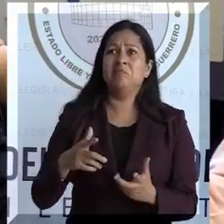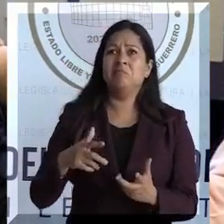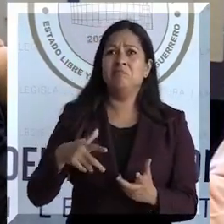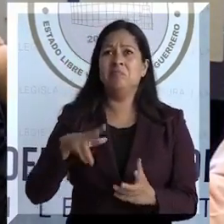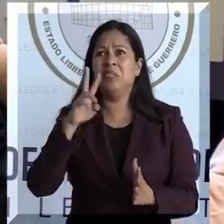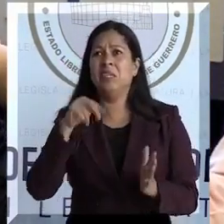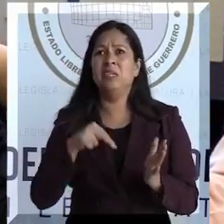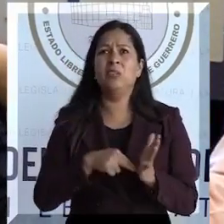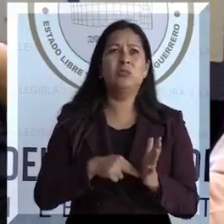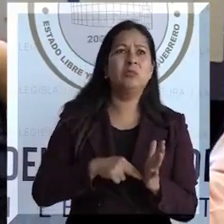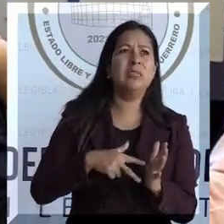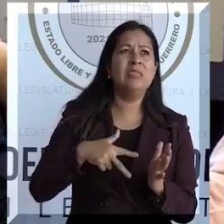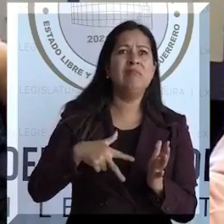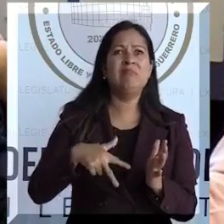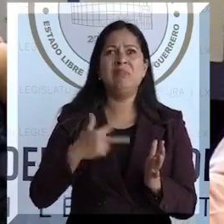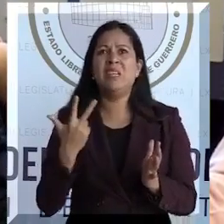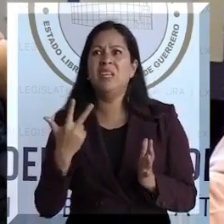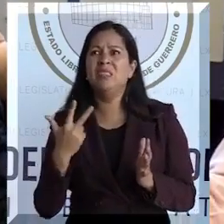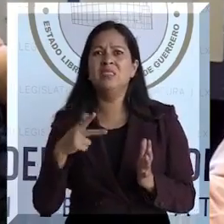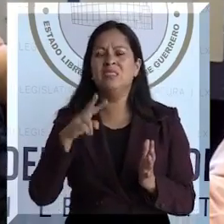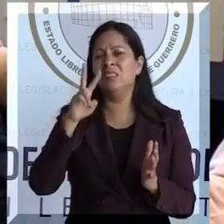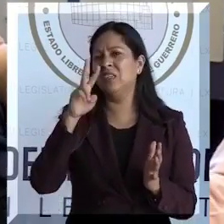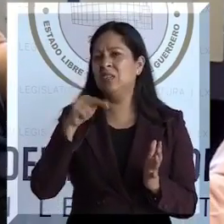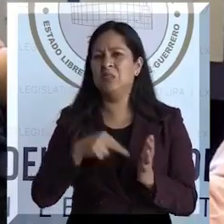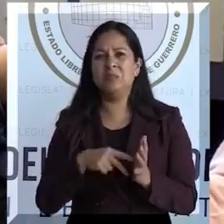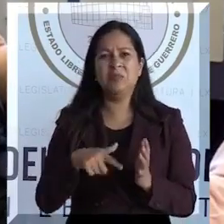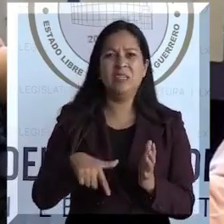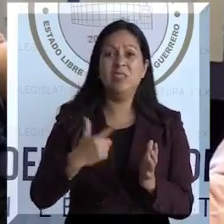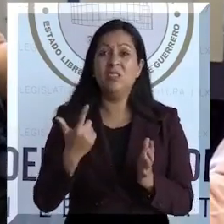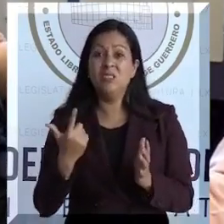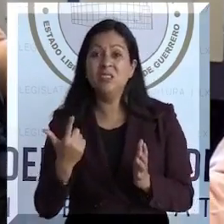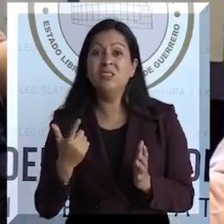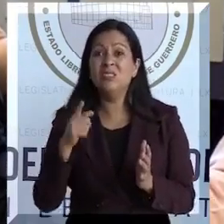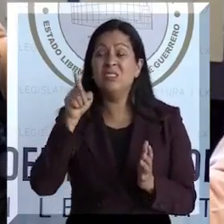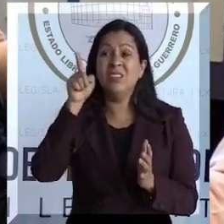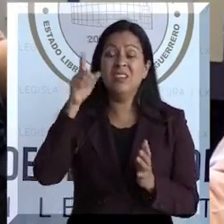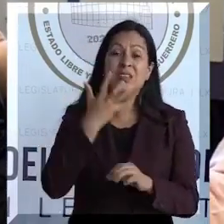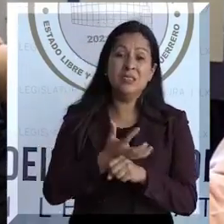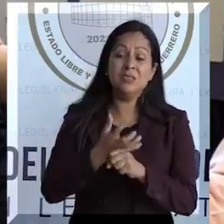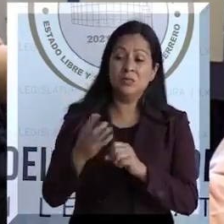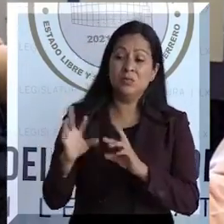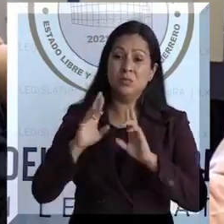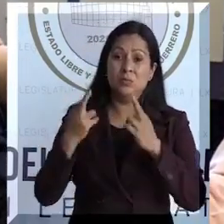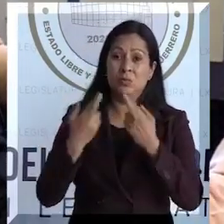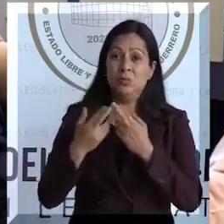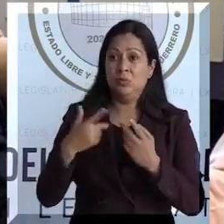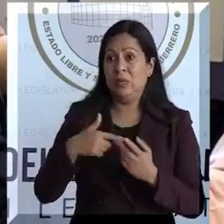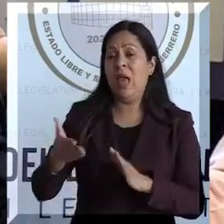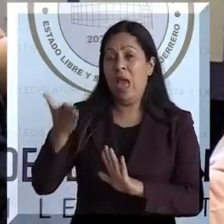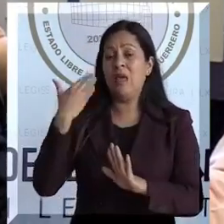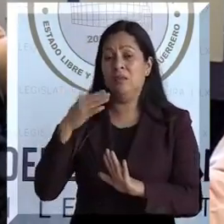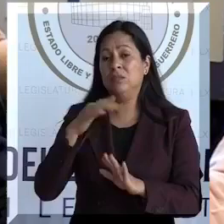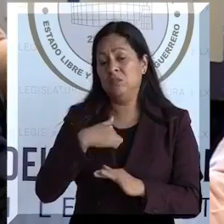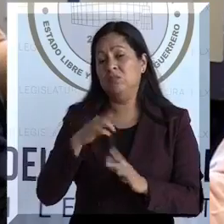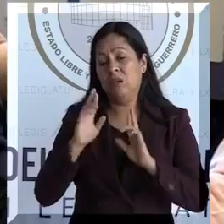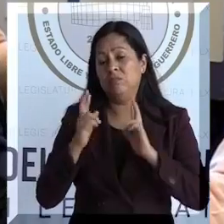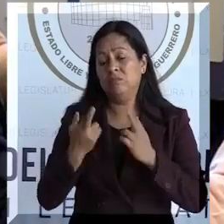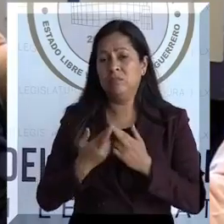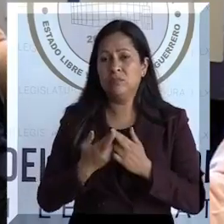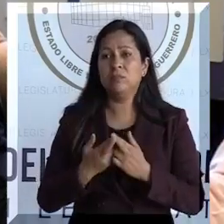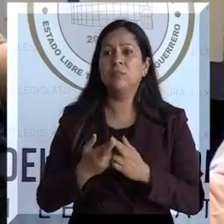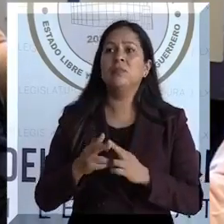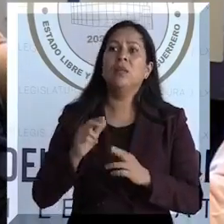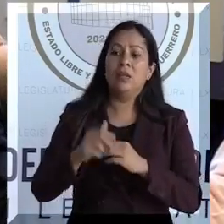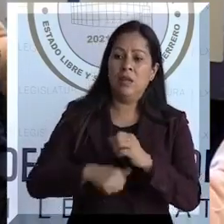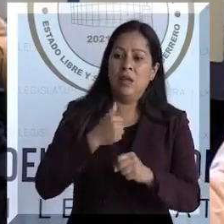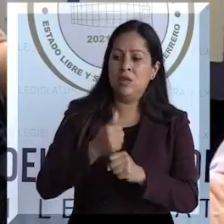2012 estuve allá con ellos precisamente exponiendo el tema del 3x1. En octubre del año pasado estuve con ellos